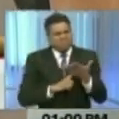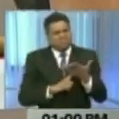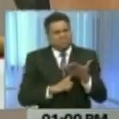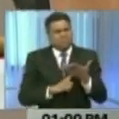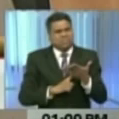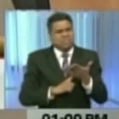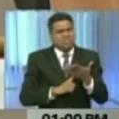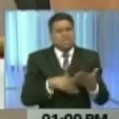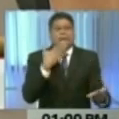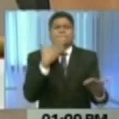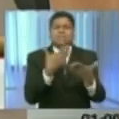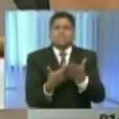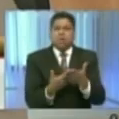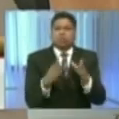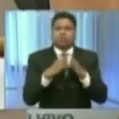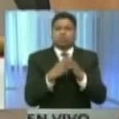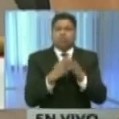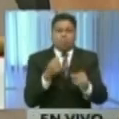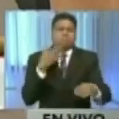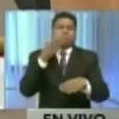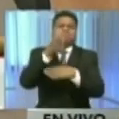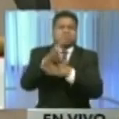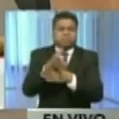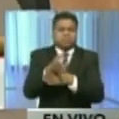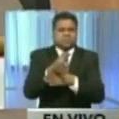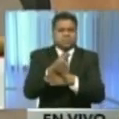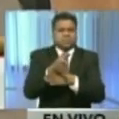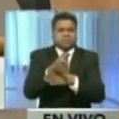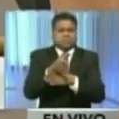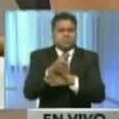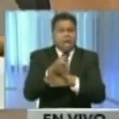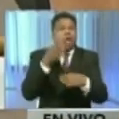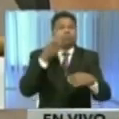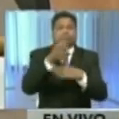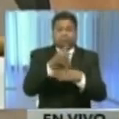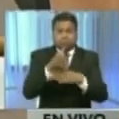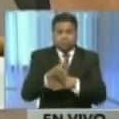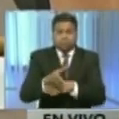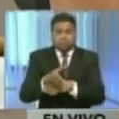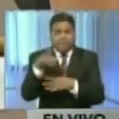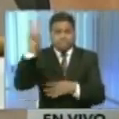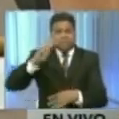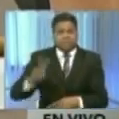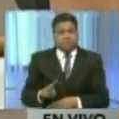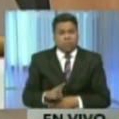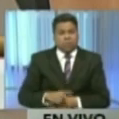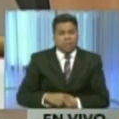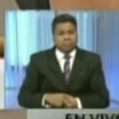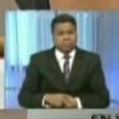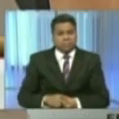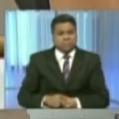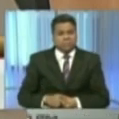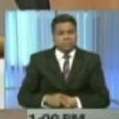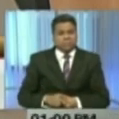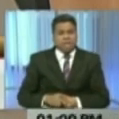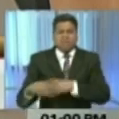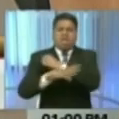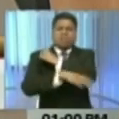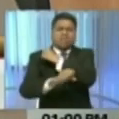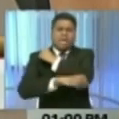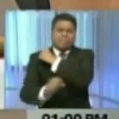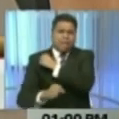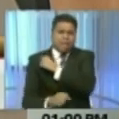la solicitud de intervención que hace la oposición venezolana es un vil chantaje a los